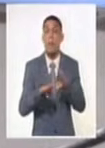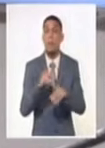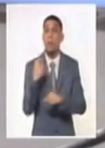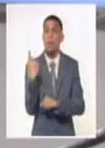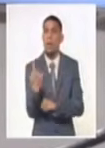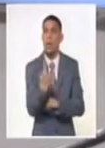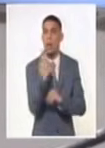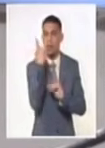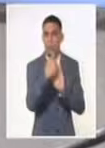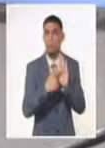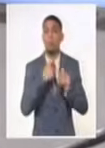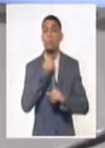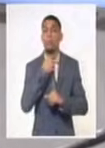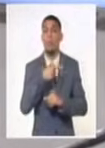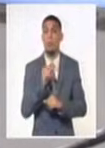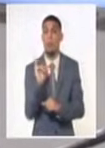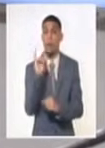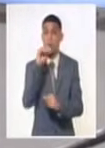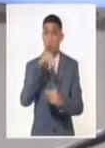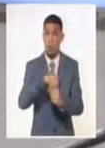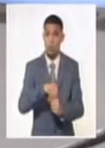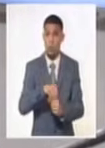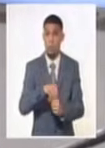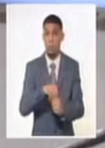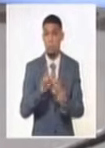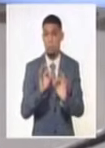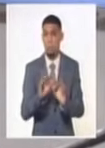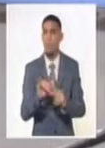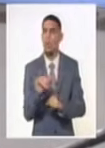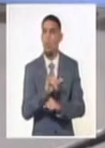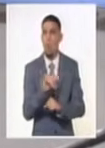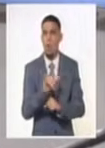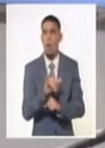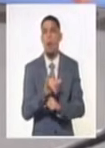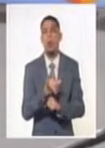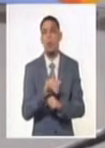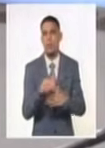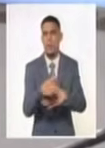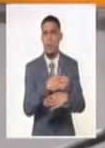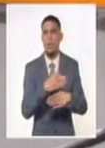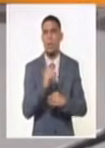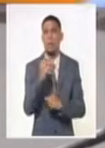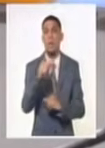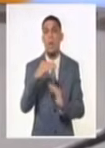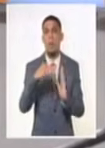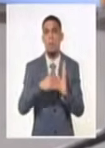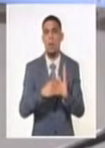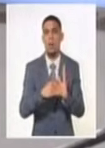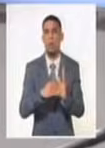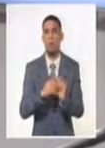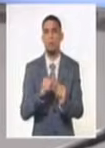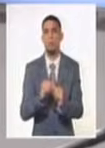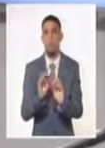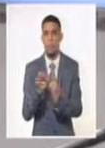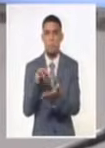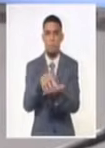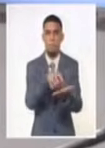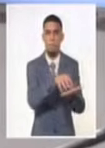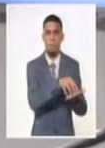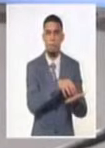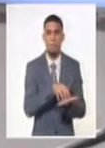Cuba, para esa universalidad del sistema, bueno, también le da, son, bueno, más de 10.000 instituciones con diversidad